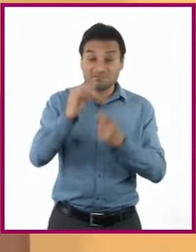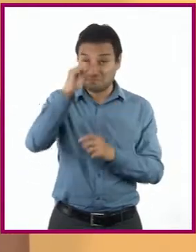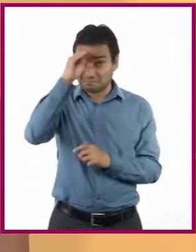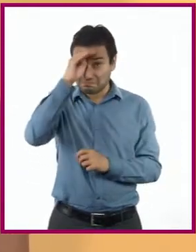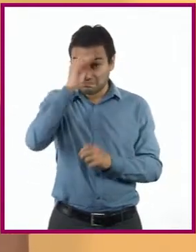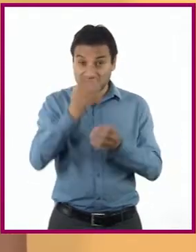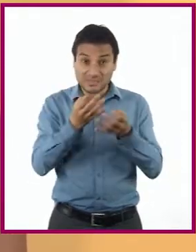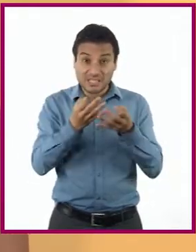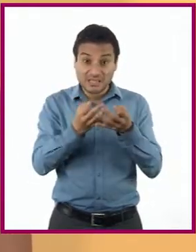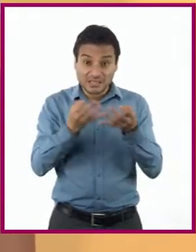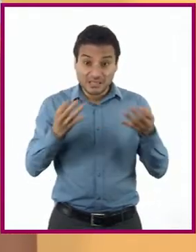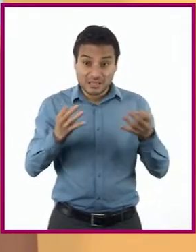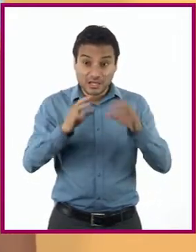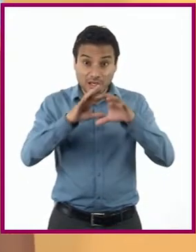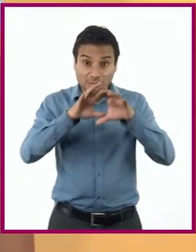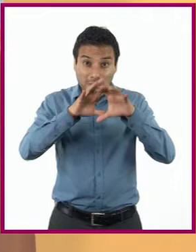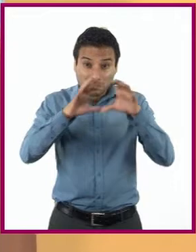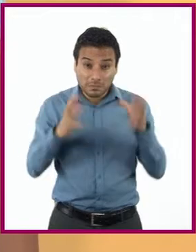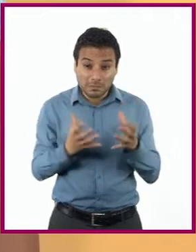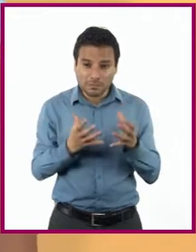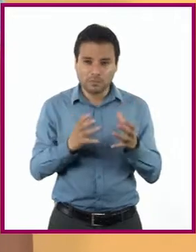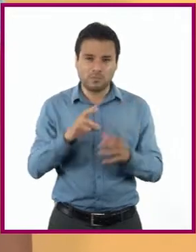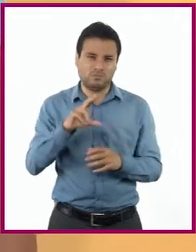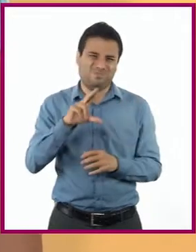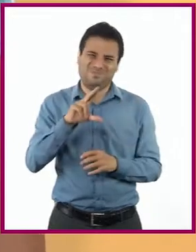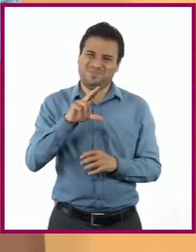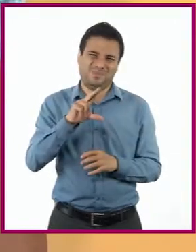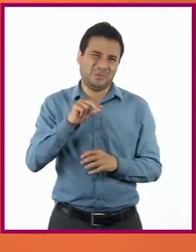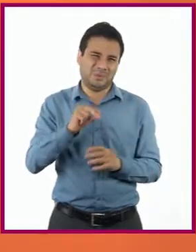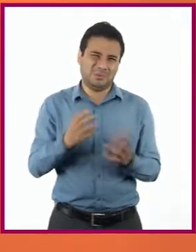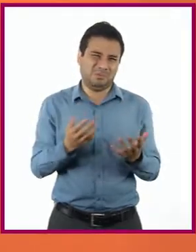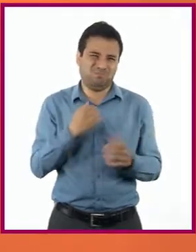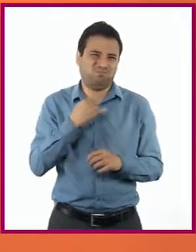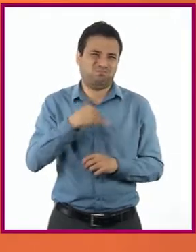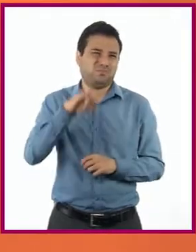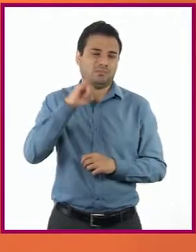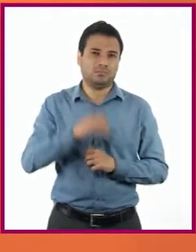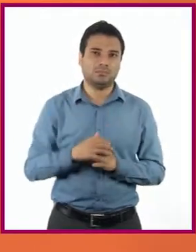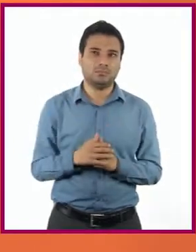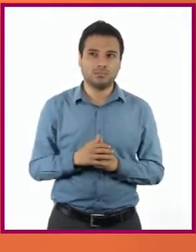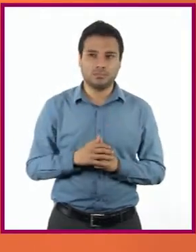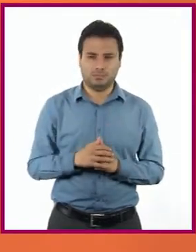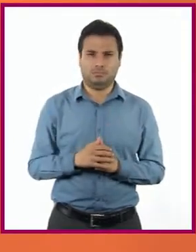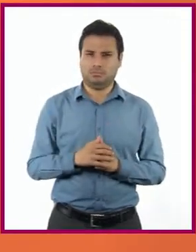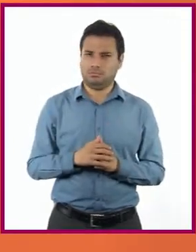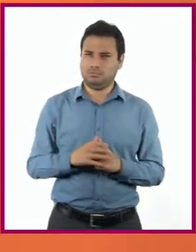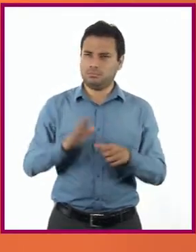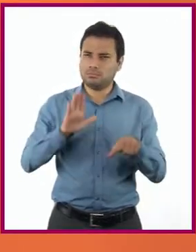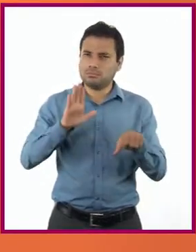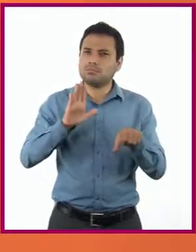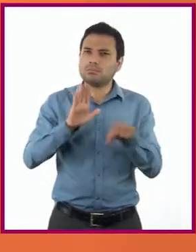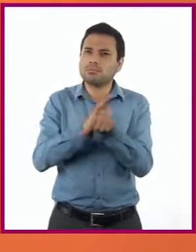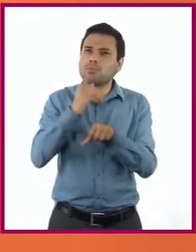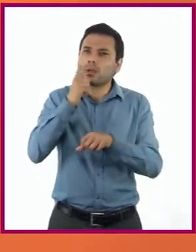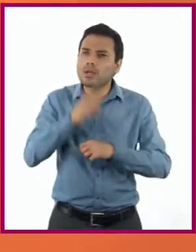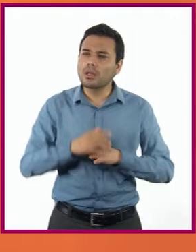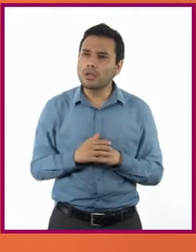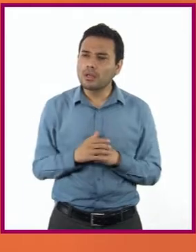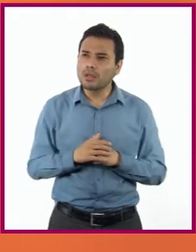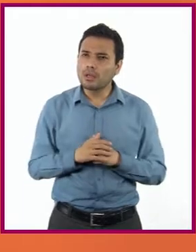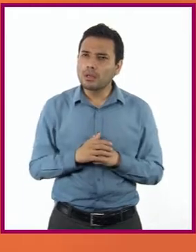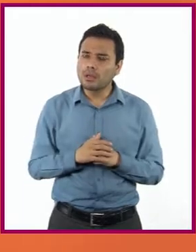la Tierra tenga la forma de geoide que tú mencionas. ¿Cómo podría ser eso, maestra? Si